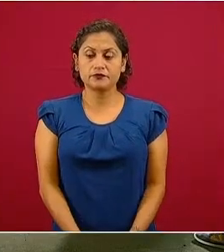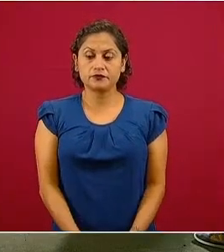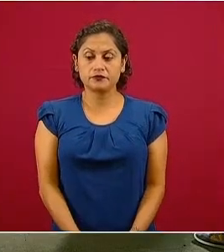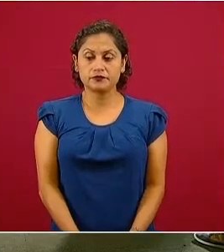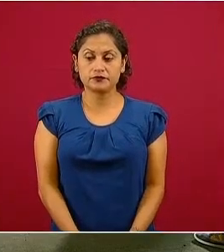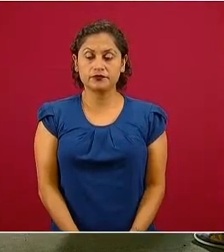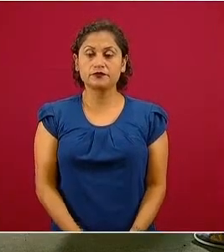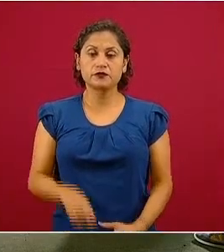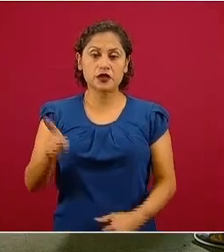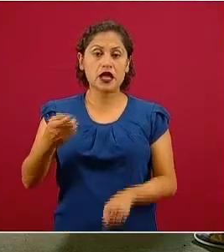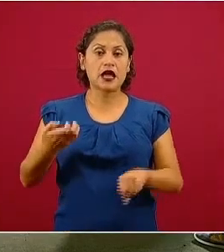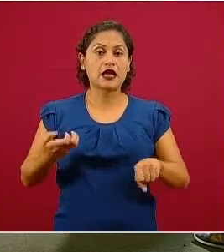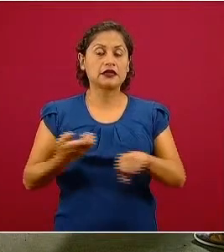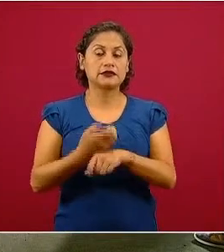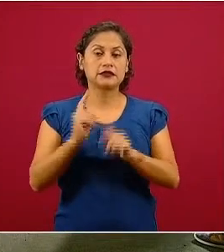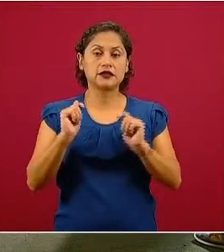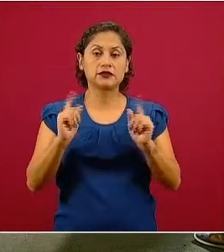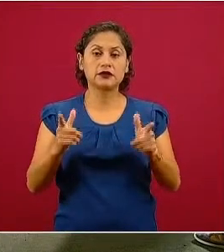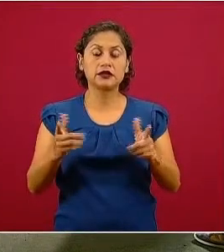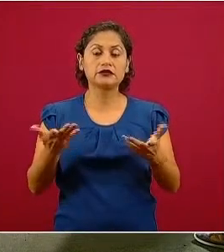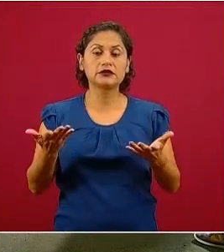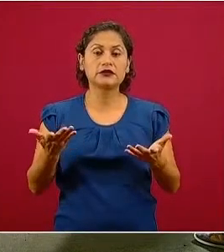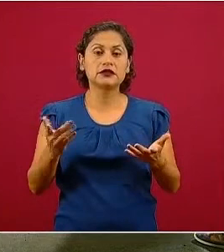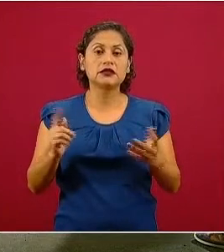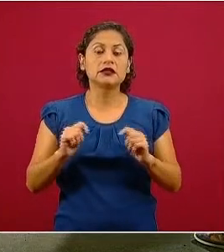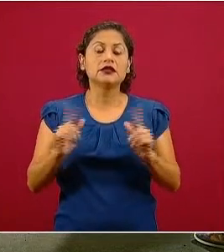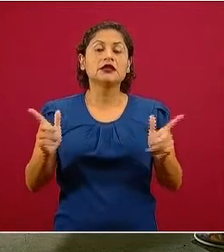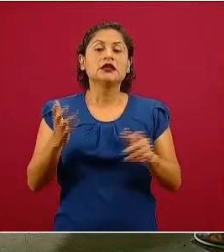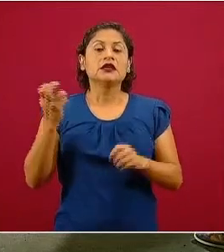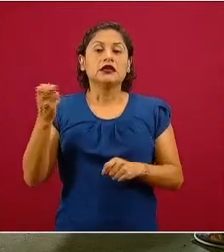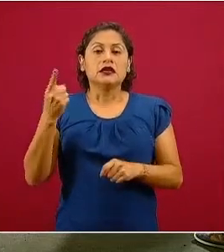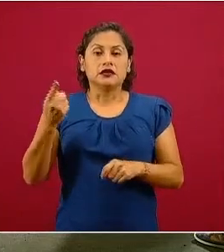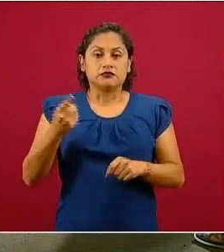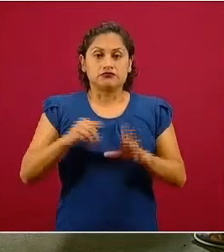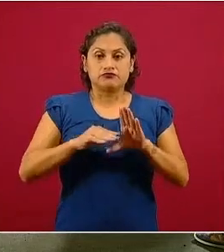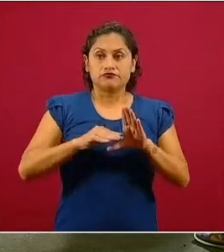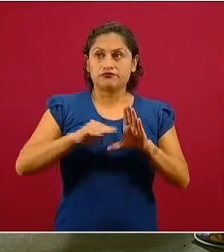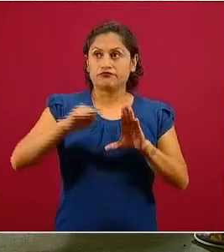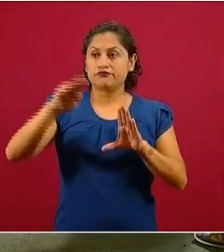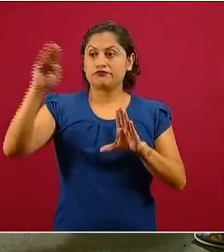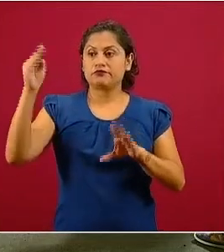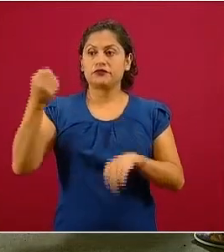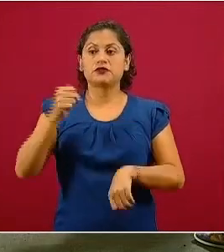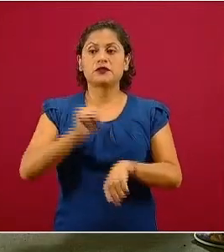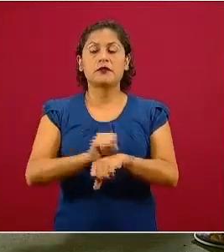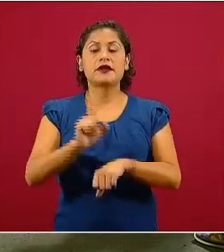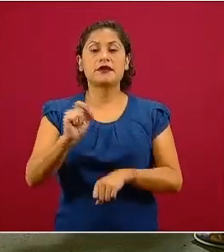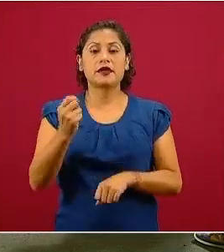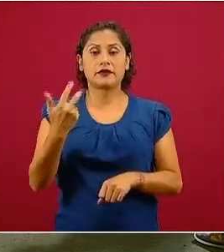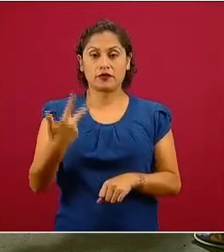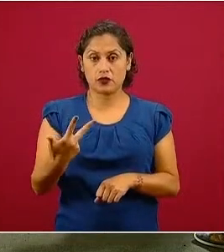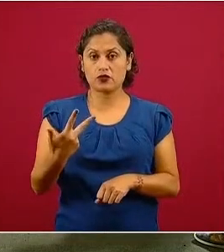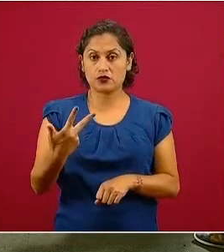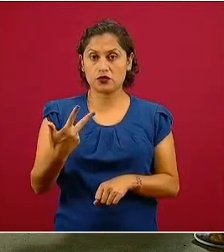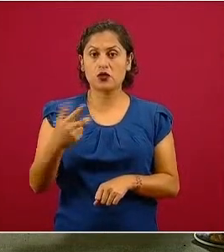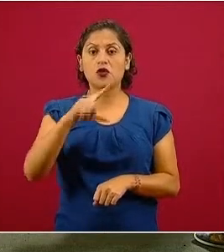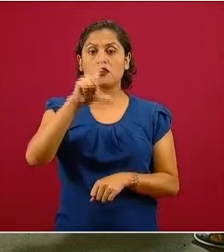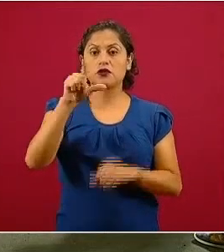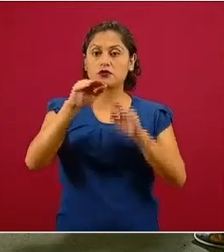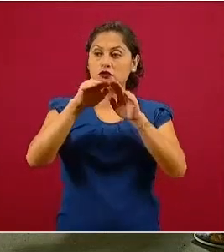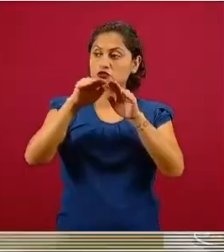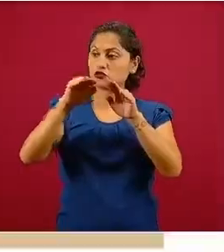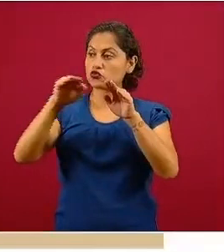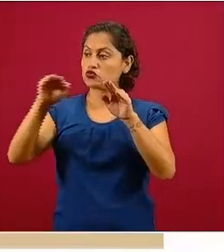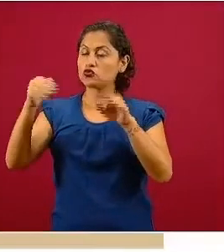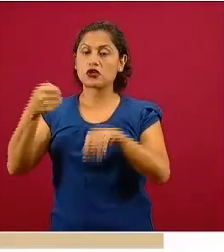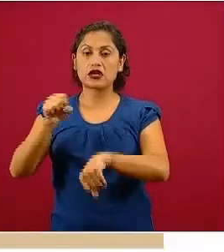Tenemos a Tlaxcala. Tlaxcala llegó a su primer pico en la semana 28, tuvo, digamos, una meseta hasta la semana